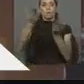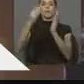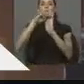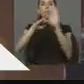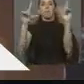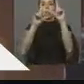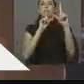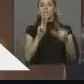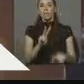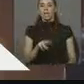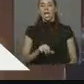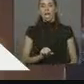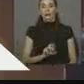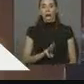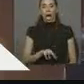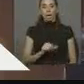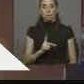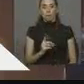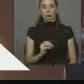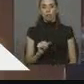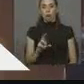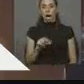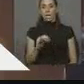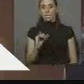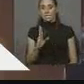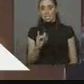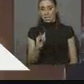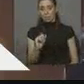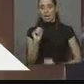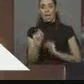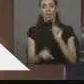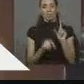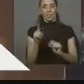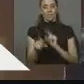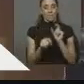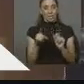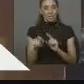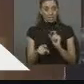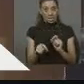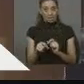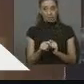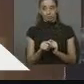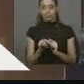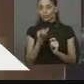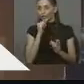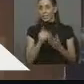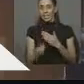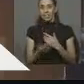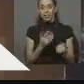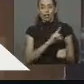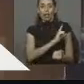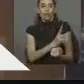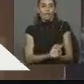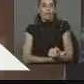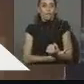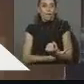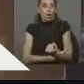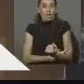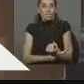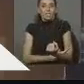donde Armando Arancibia tuvo que defender, yo no sé de dónde sacó fuerza,